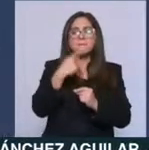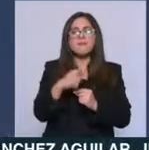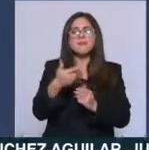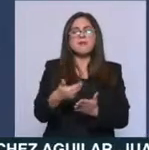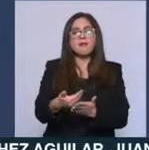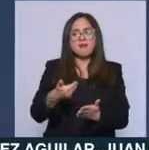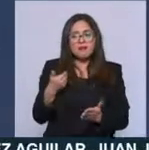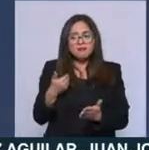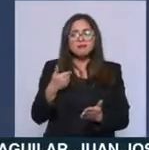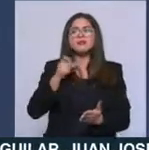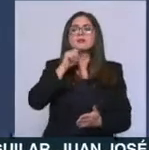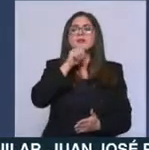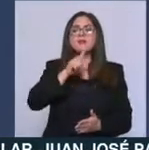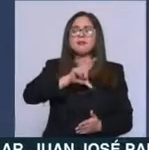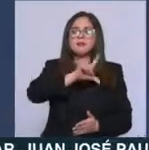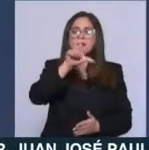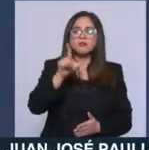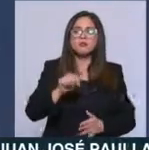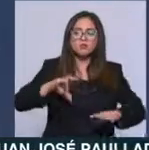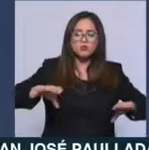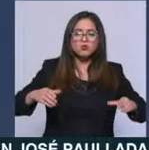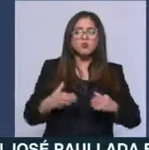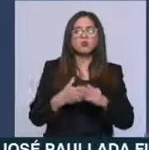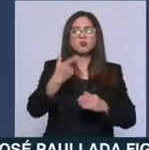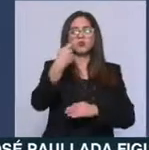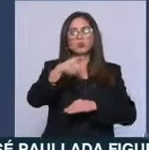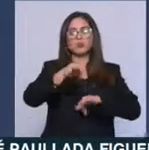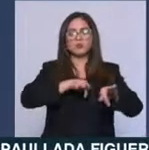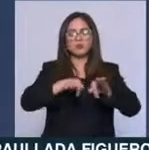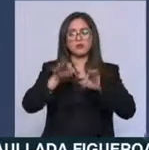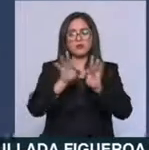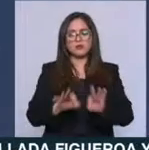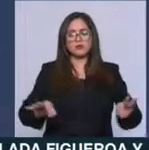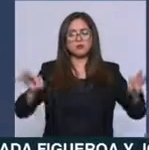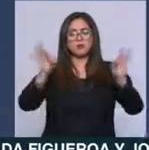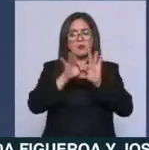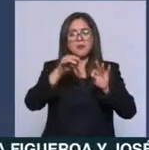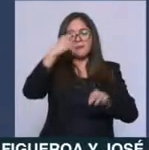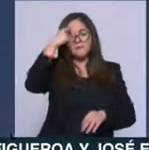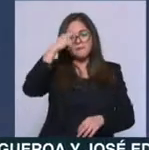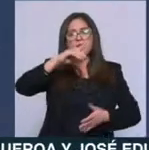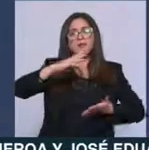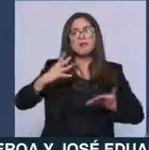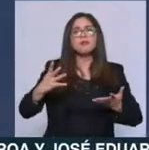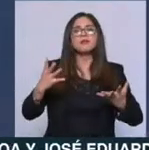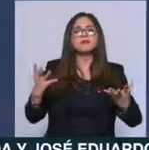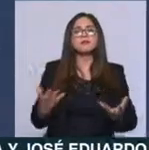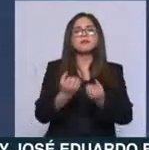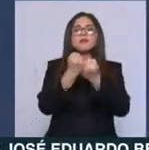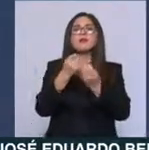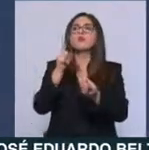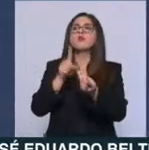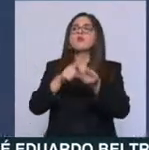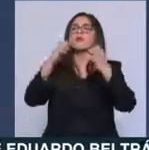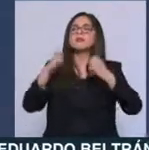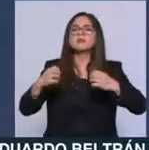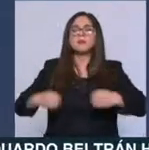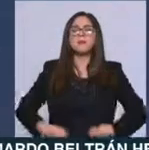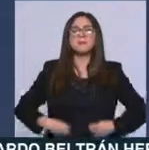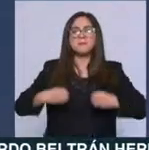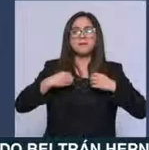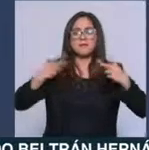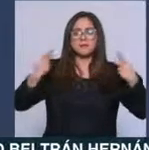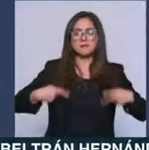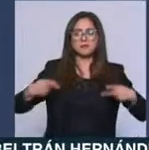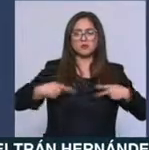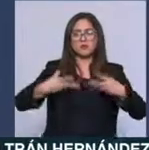en esta lucha, en este trabajo fundamental de intento de recuperar con vida a estas personas desaparecidas. Y luego lo